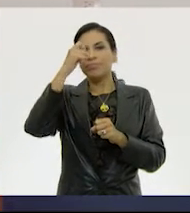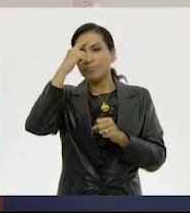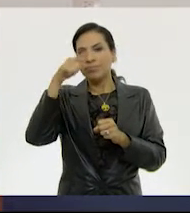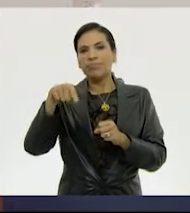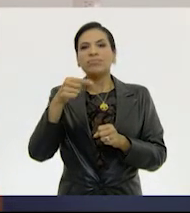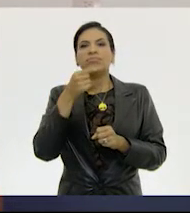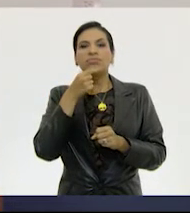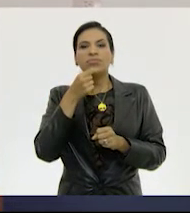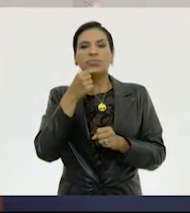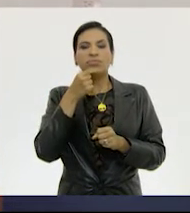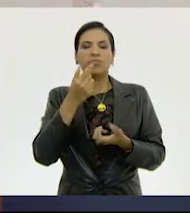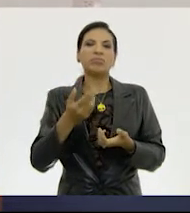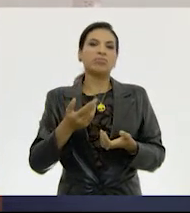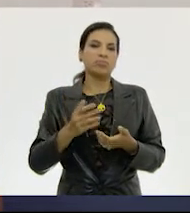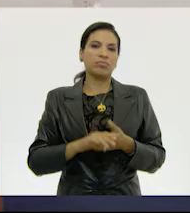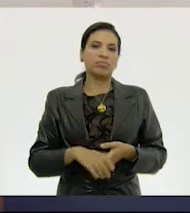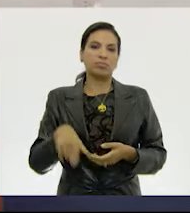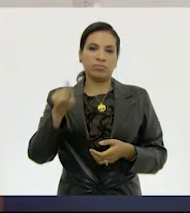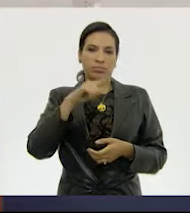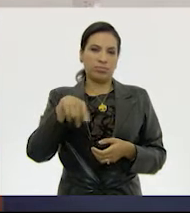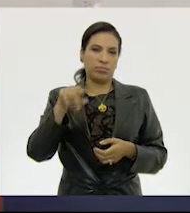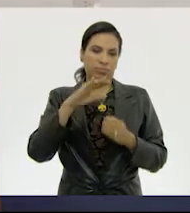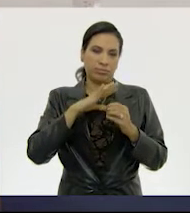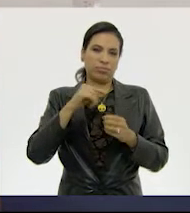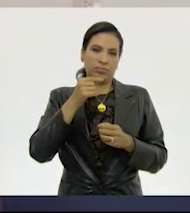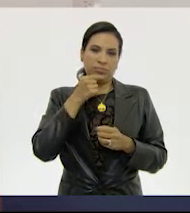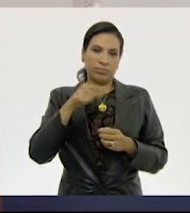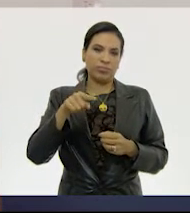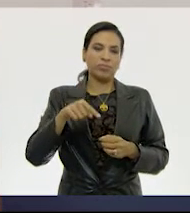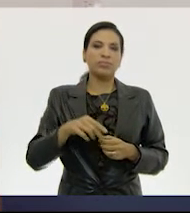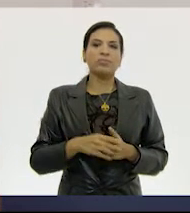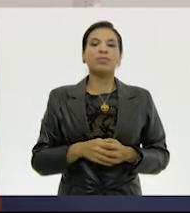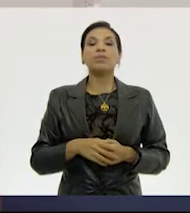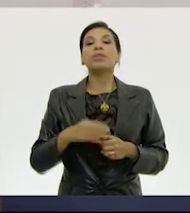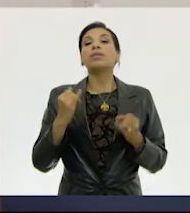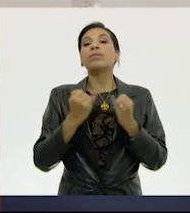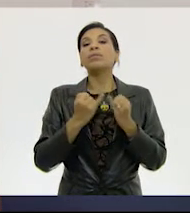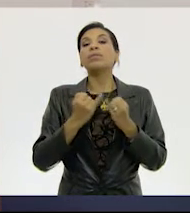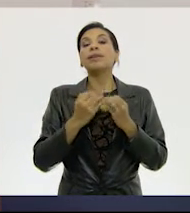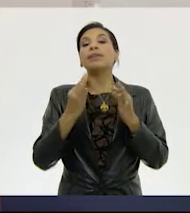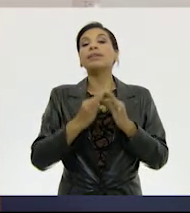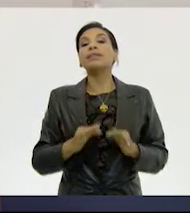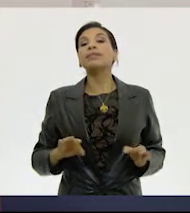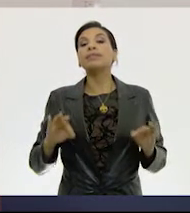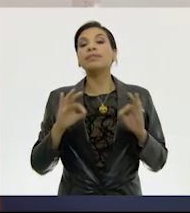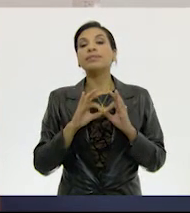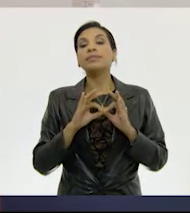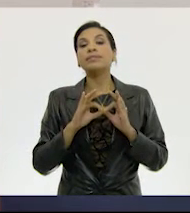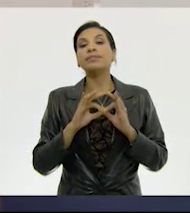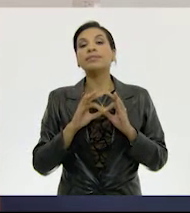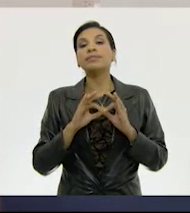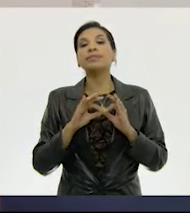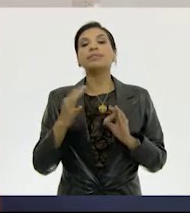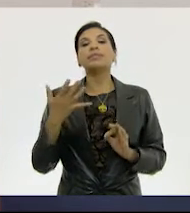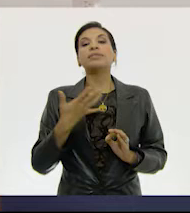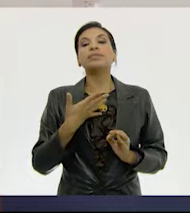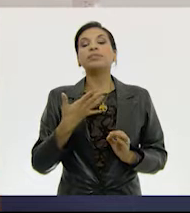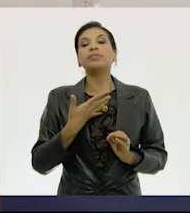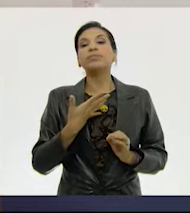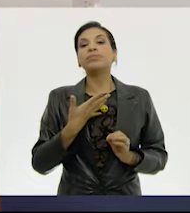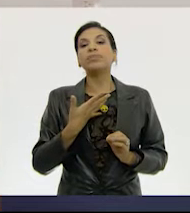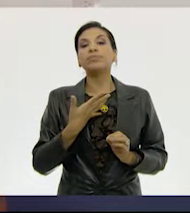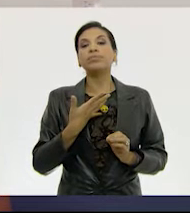en los niños por medio del juego. Y la importancia que tiene